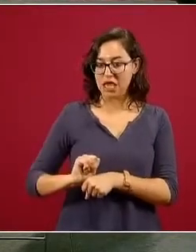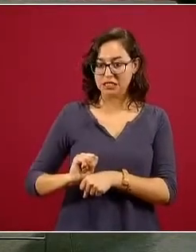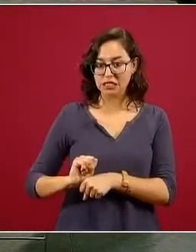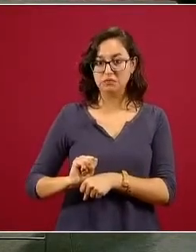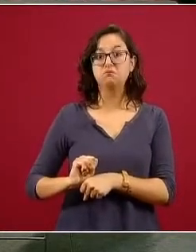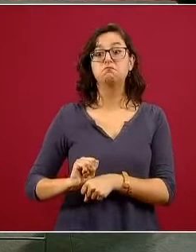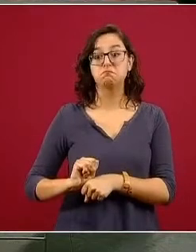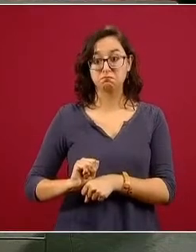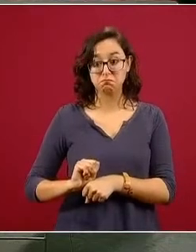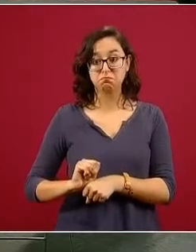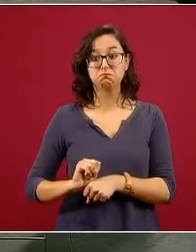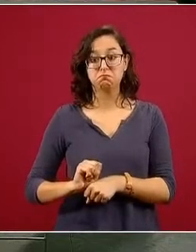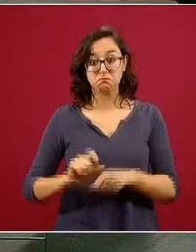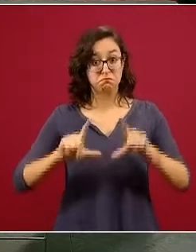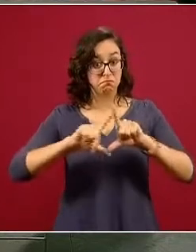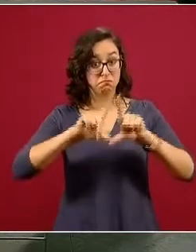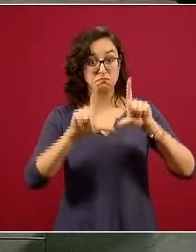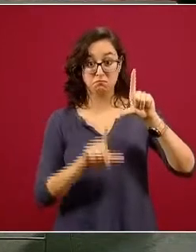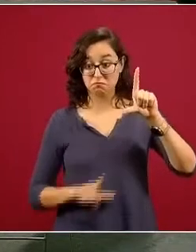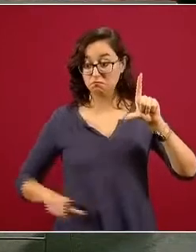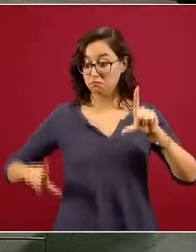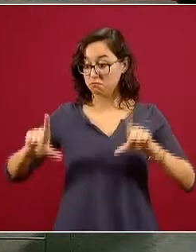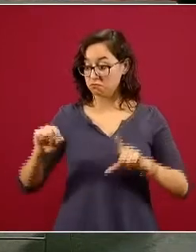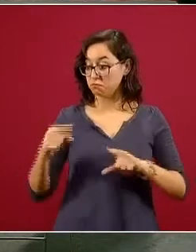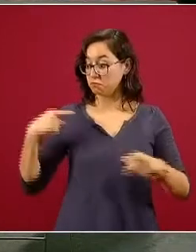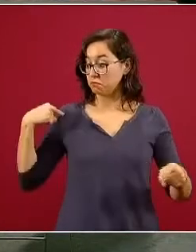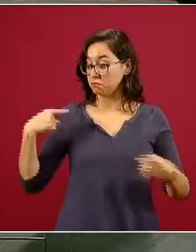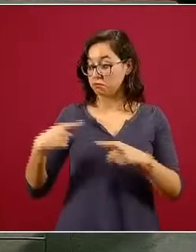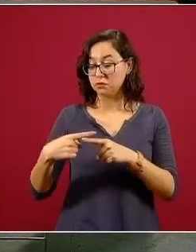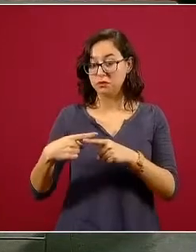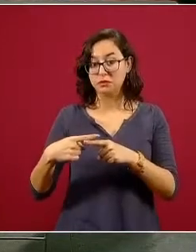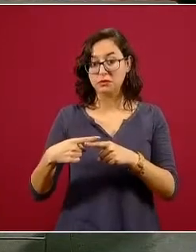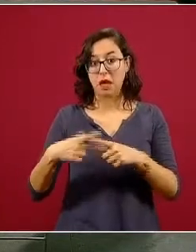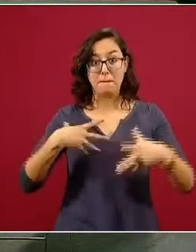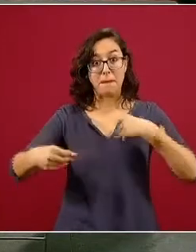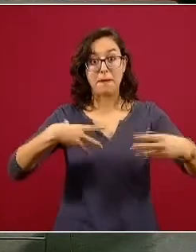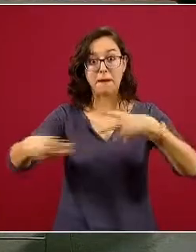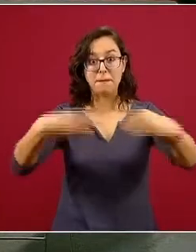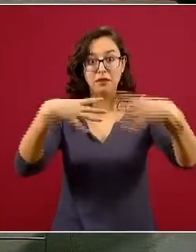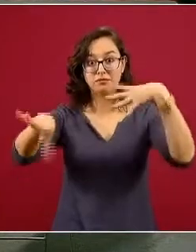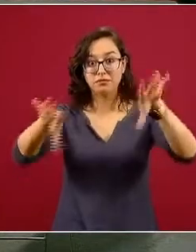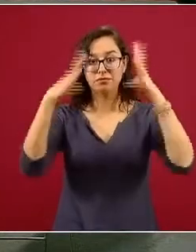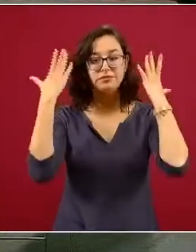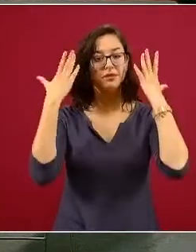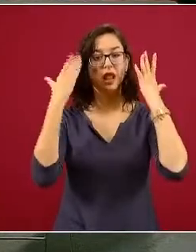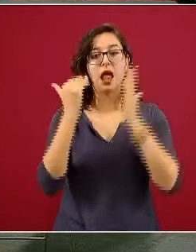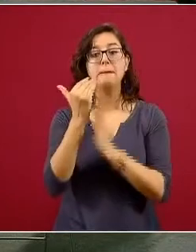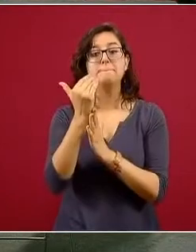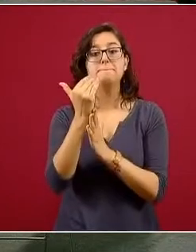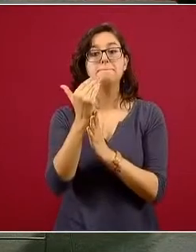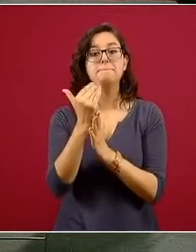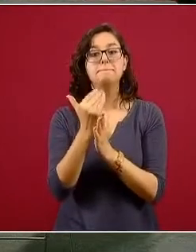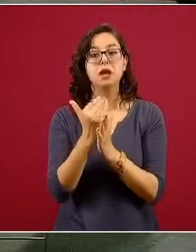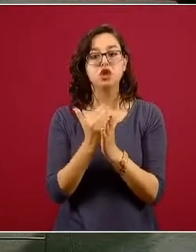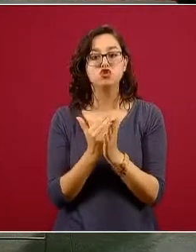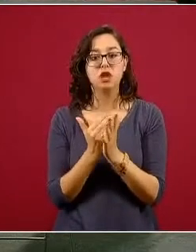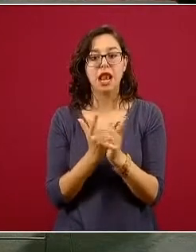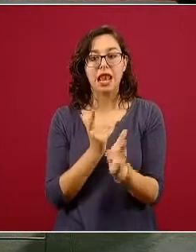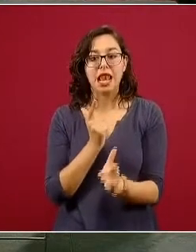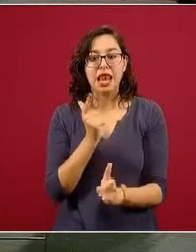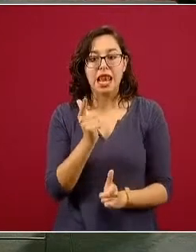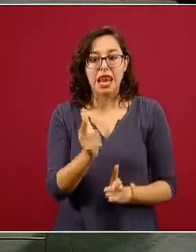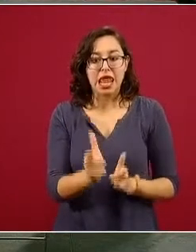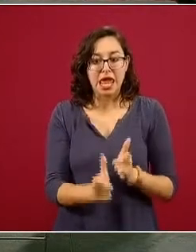que alcanza el nivel nacional con desaceleración, ahora sí con reducción, no solamente con